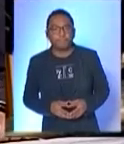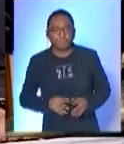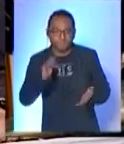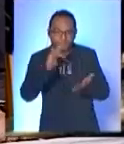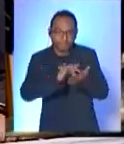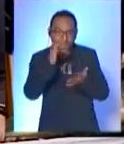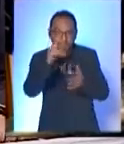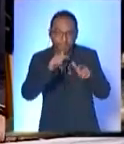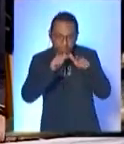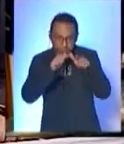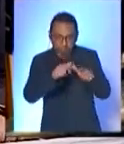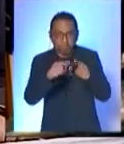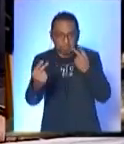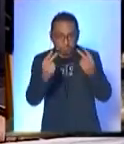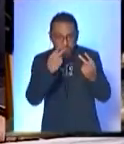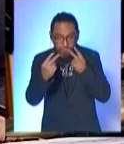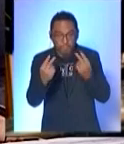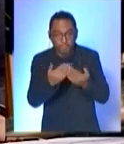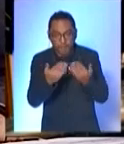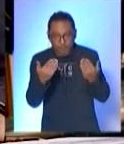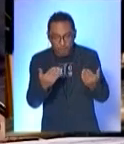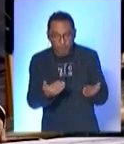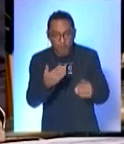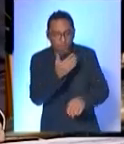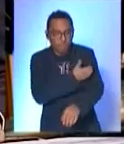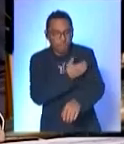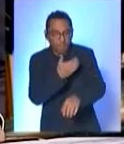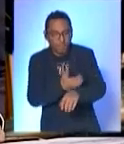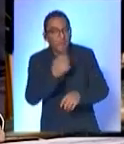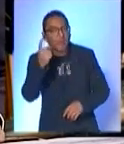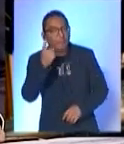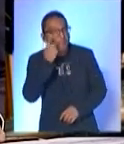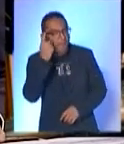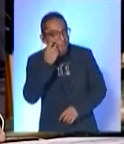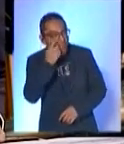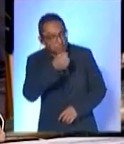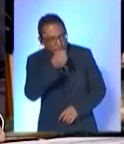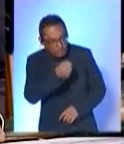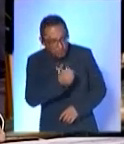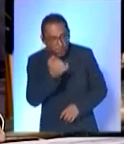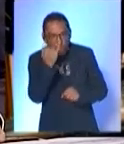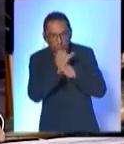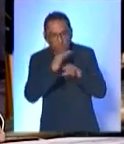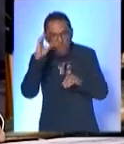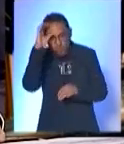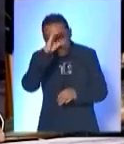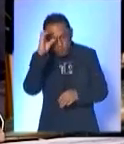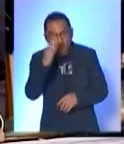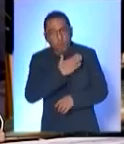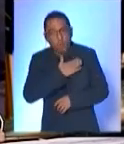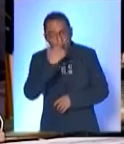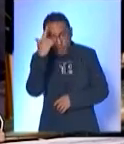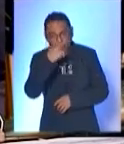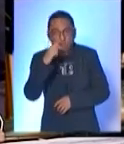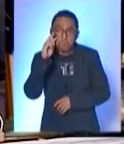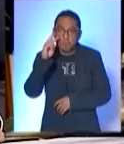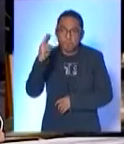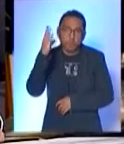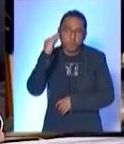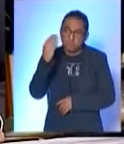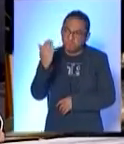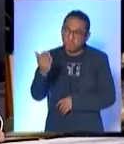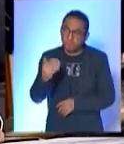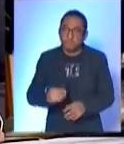Gracias por continuar con nosotros. Es momento de saludar a nuestra compañera Dafne Gutiérrez con la información de la cultura. Daf, muy buena noche, te vemos y también te